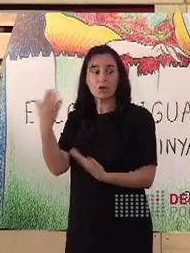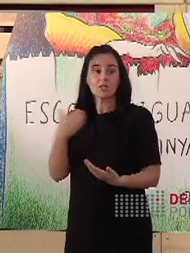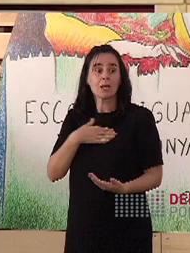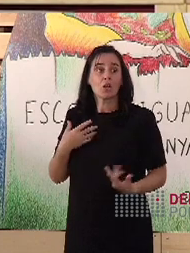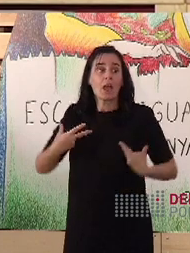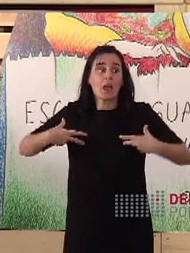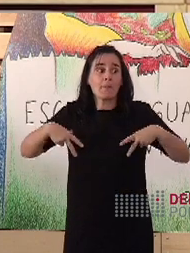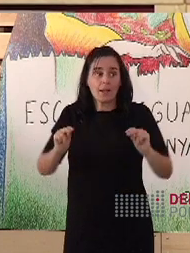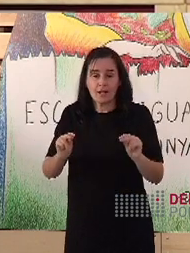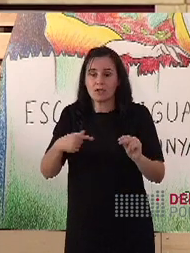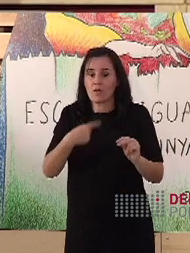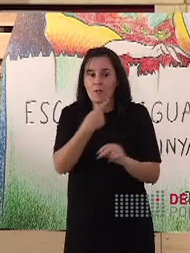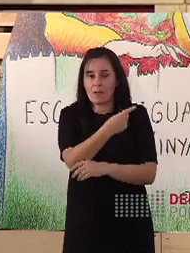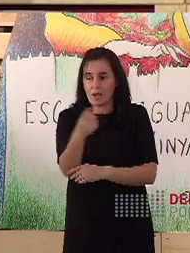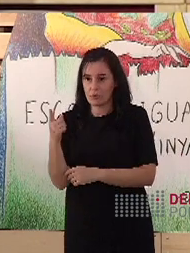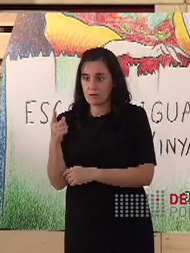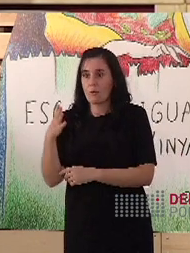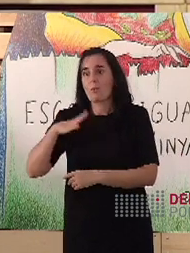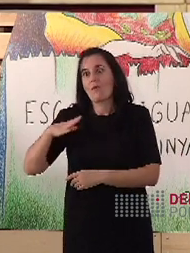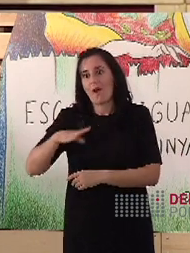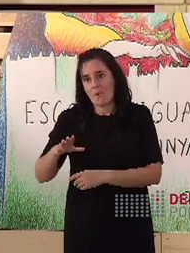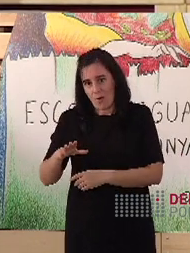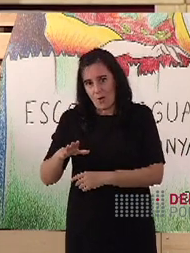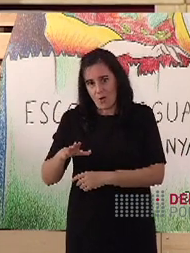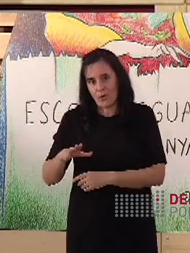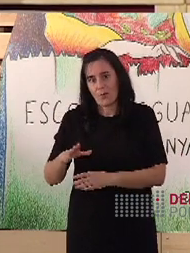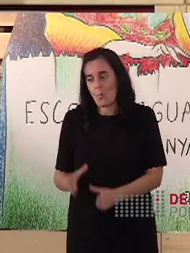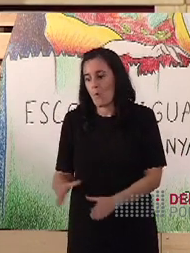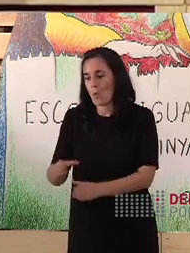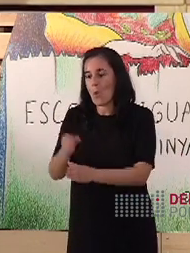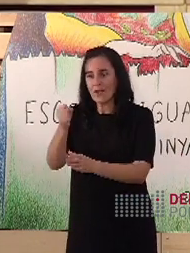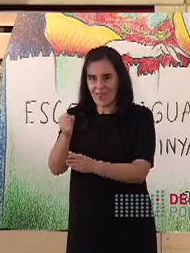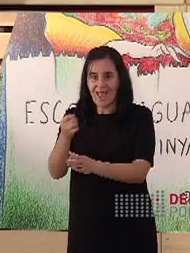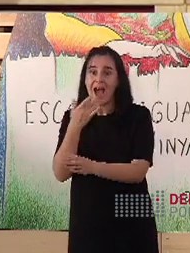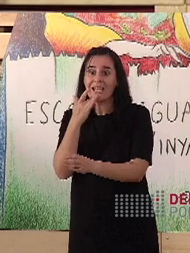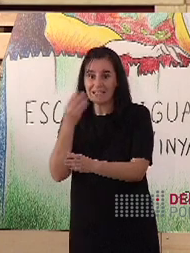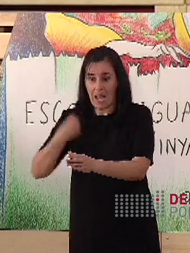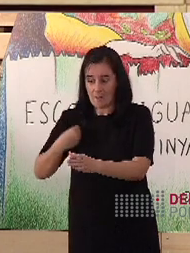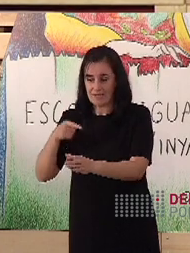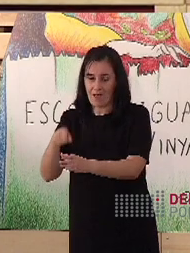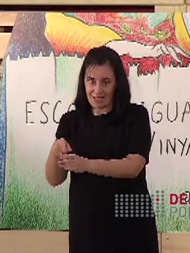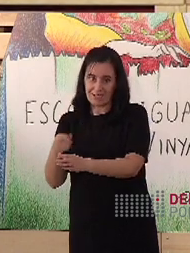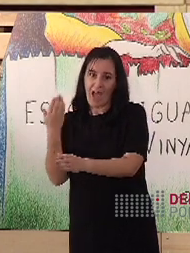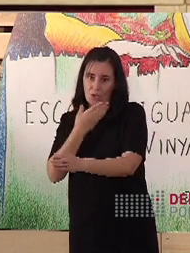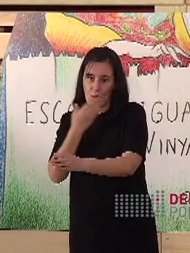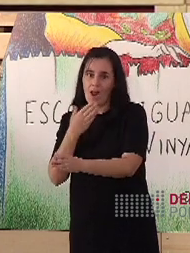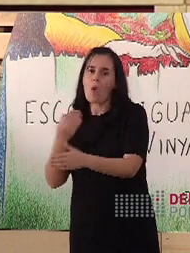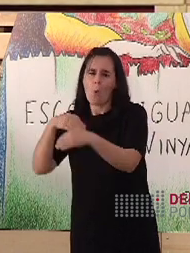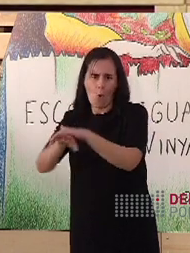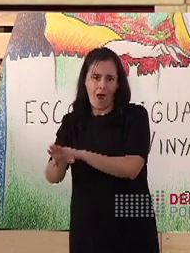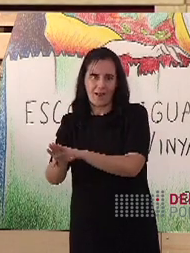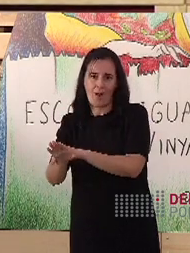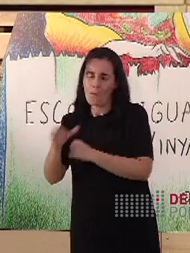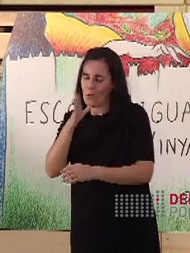dicindovos que, por favor, guardedes esta maravillosa botella de cristal de esta escola, que, por certo, estéticamente